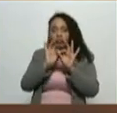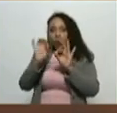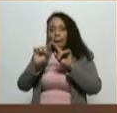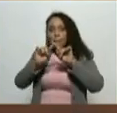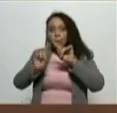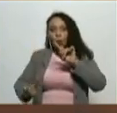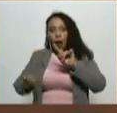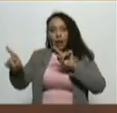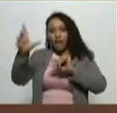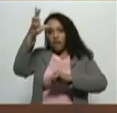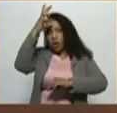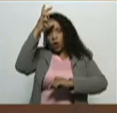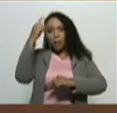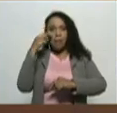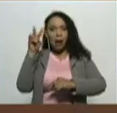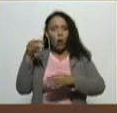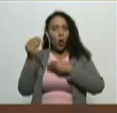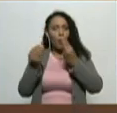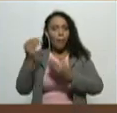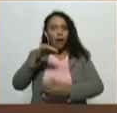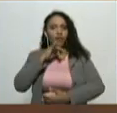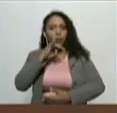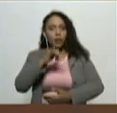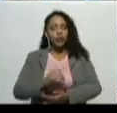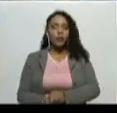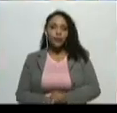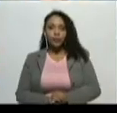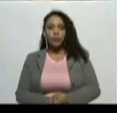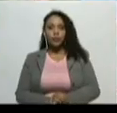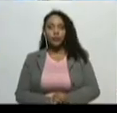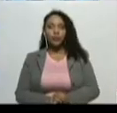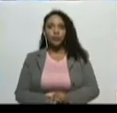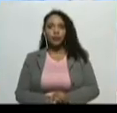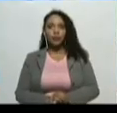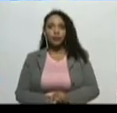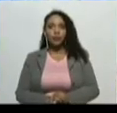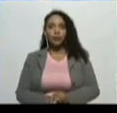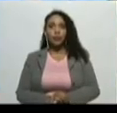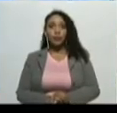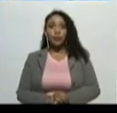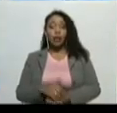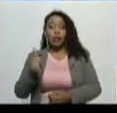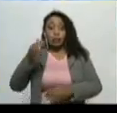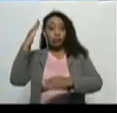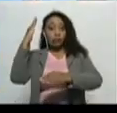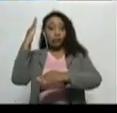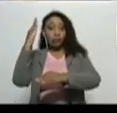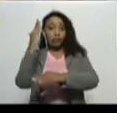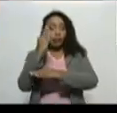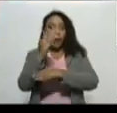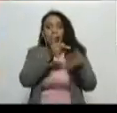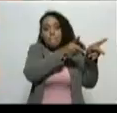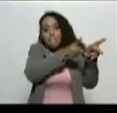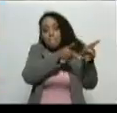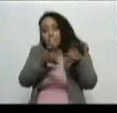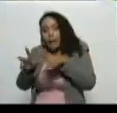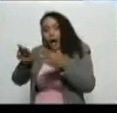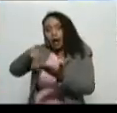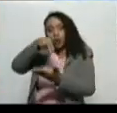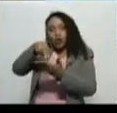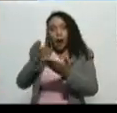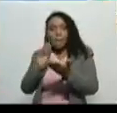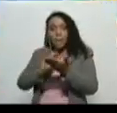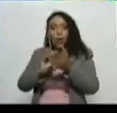en Falcón. Veamos los detalles a continuación. Como parte de las acciones del Plan Nacional de Instalación de